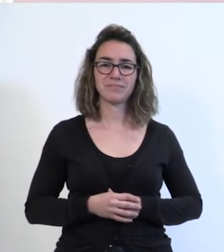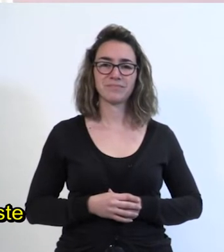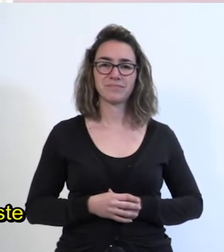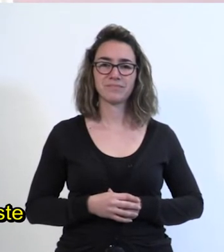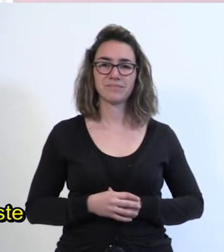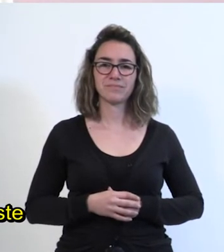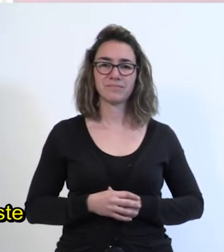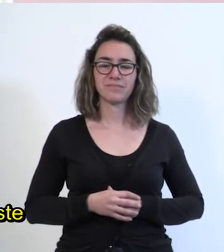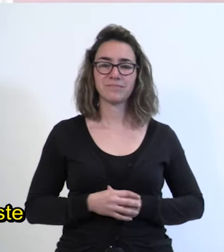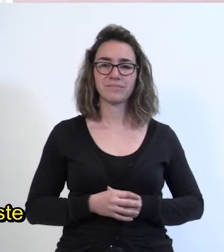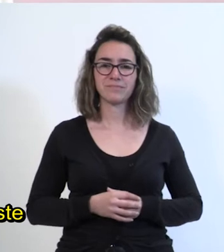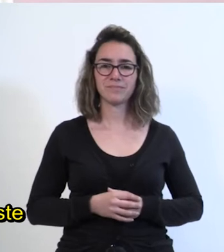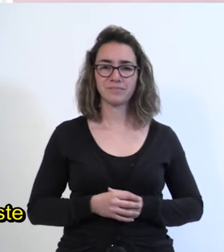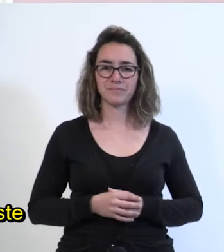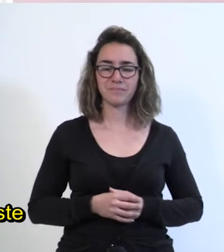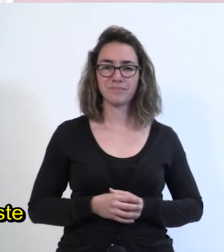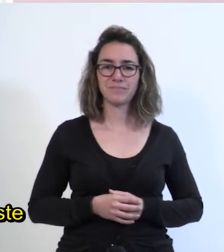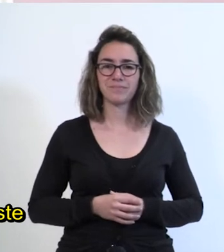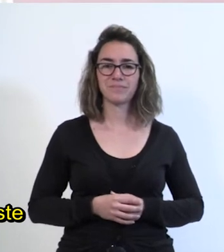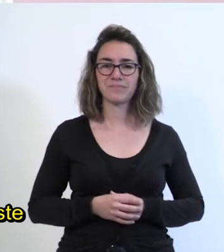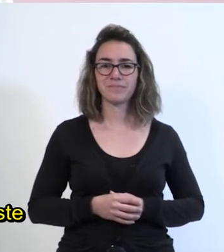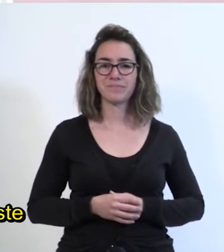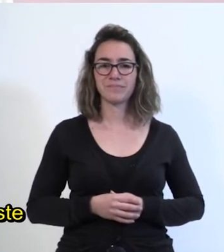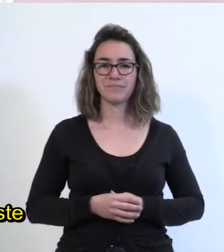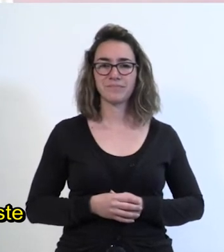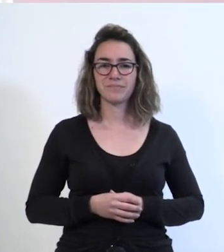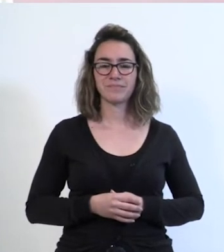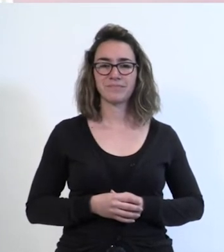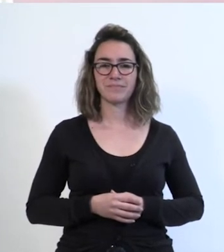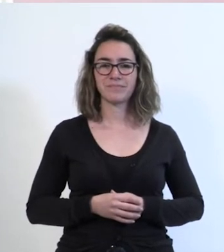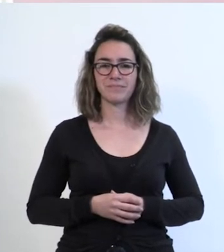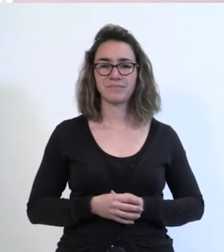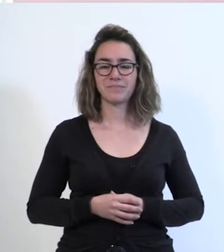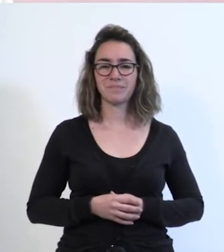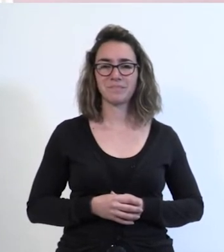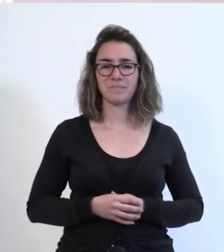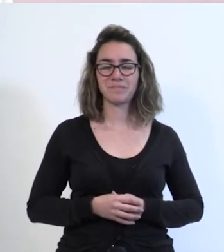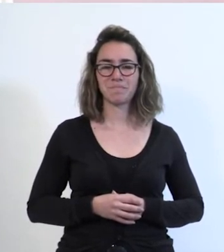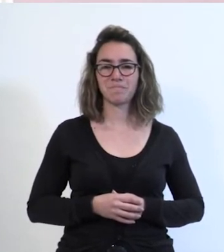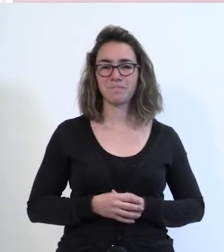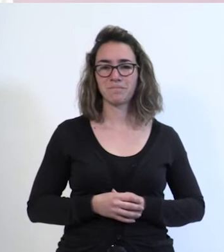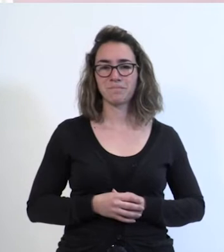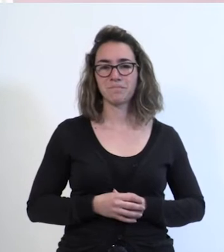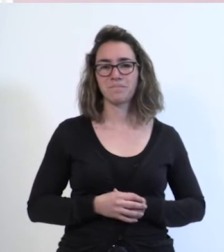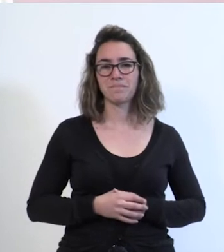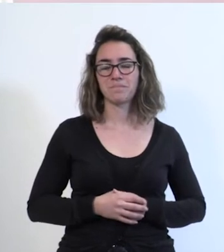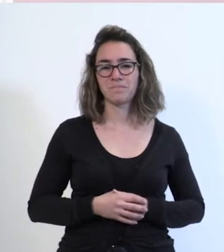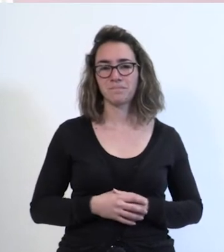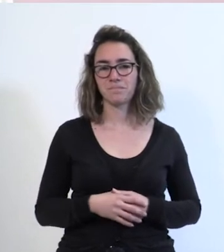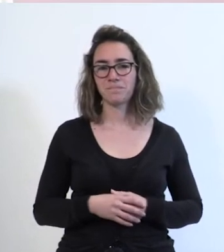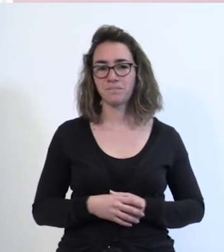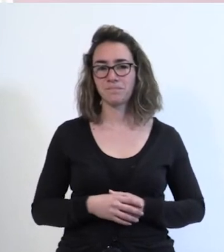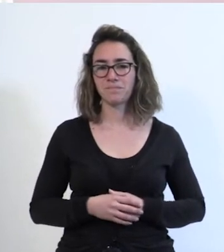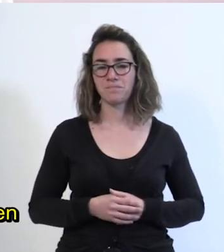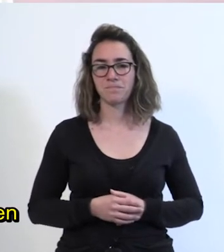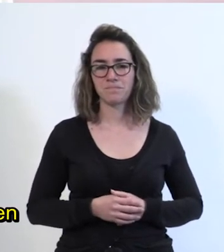hilabeteotan, eta ziurrenik orain zenbait aste irudika ezin genituen egoera asko bizitzen ari gara. Horietako egoera